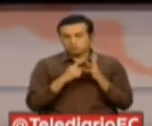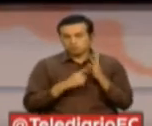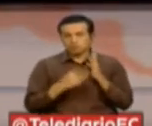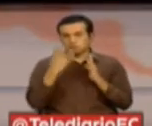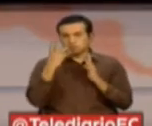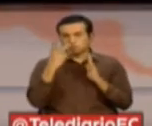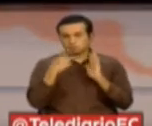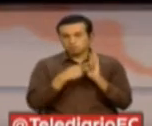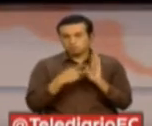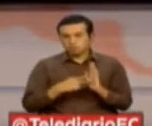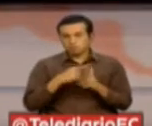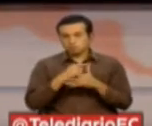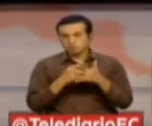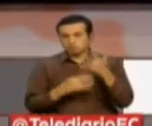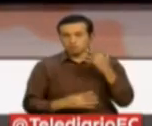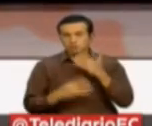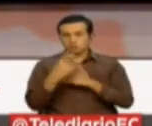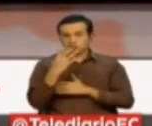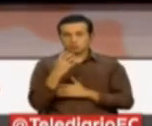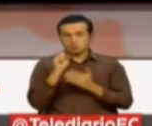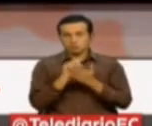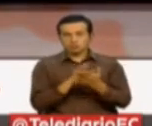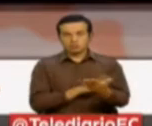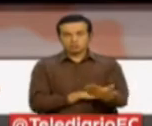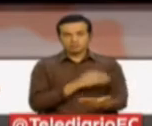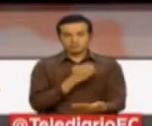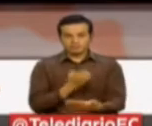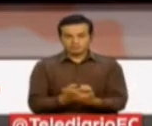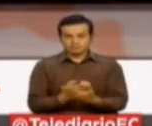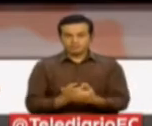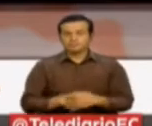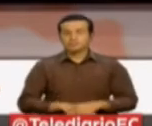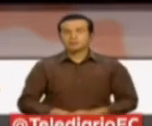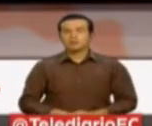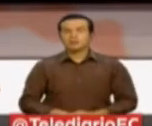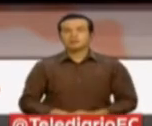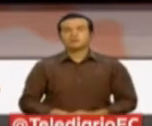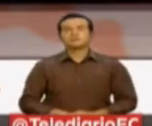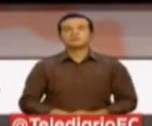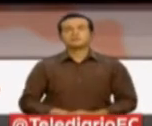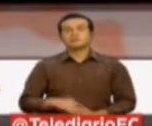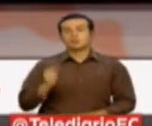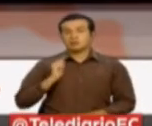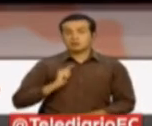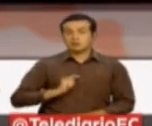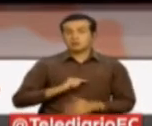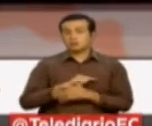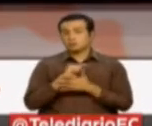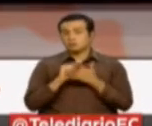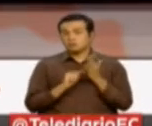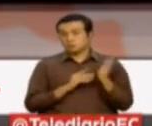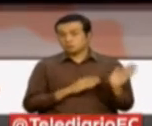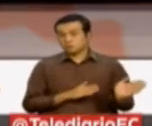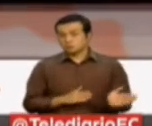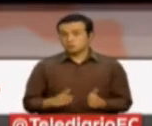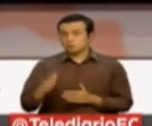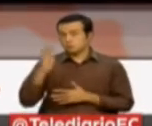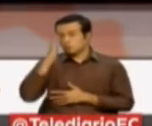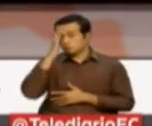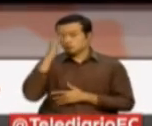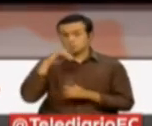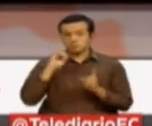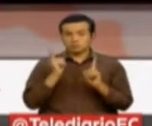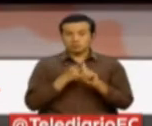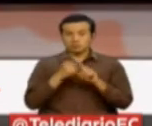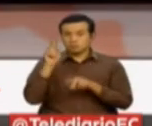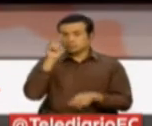14 puntos que están establecidos en el programa económico porque hay que conocer los detalles de la ejecución de cada uno de los puntos en una